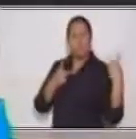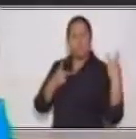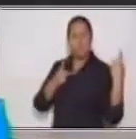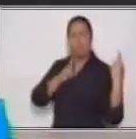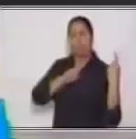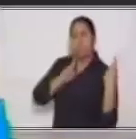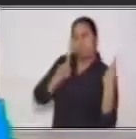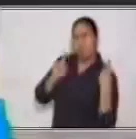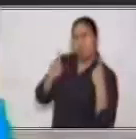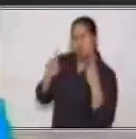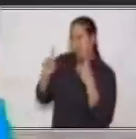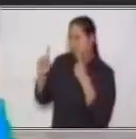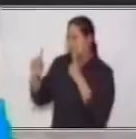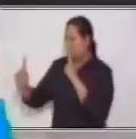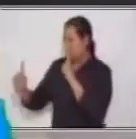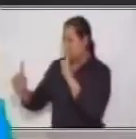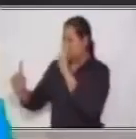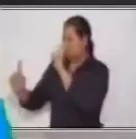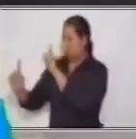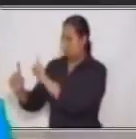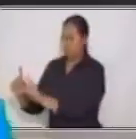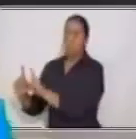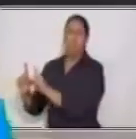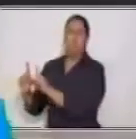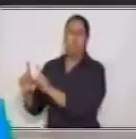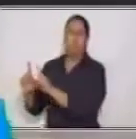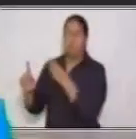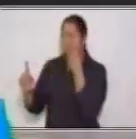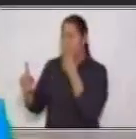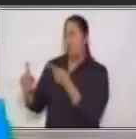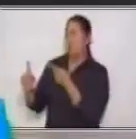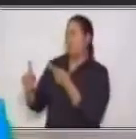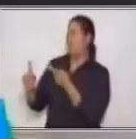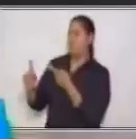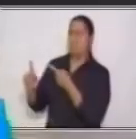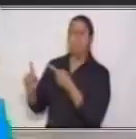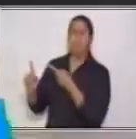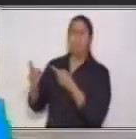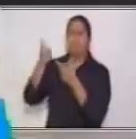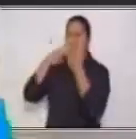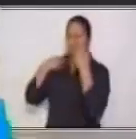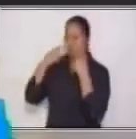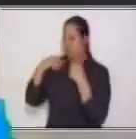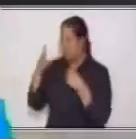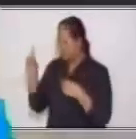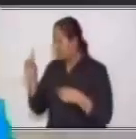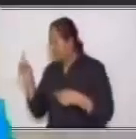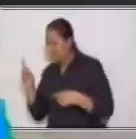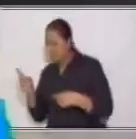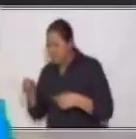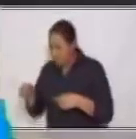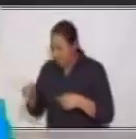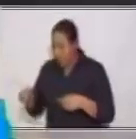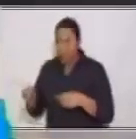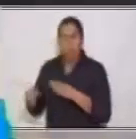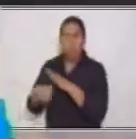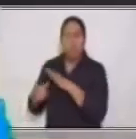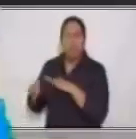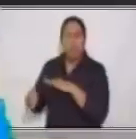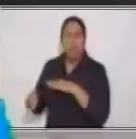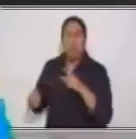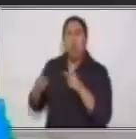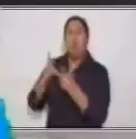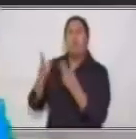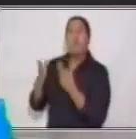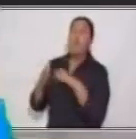se encontraron ahí. Ellos notaron que el llanto salía del suelo. El vecino empezó a excavar y de